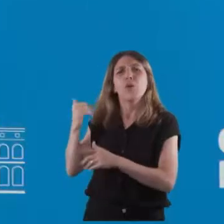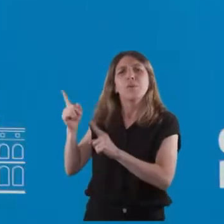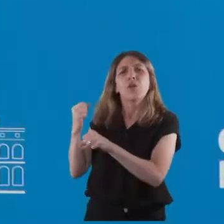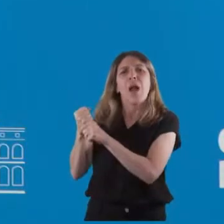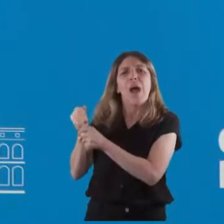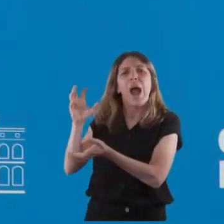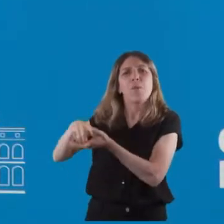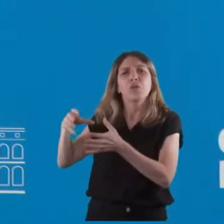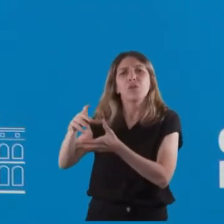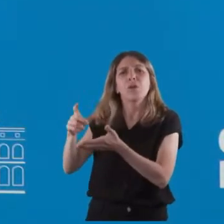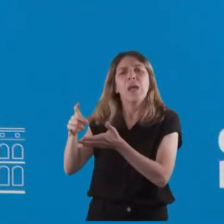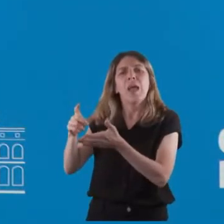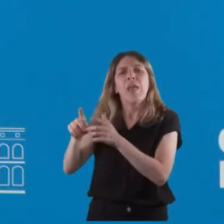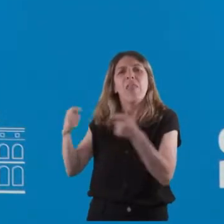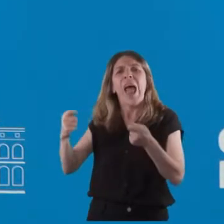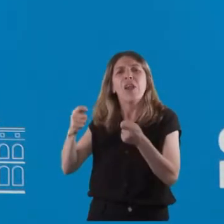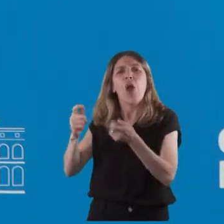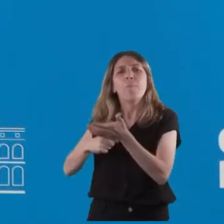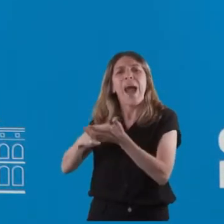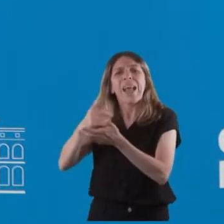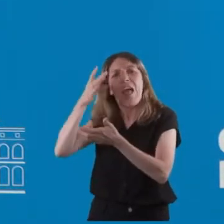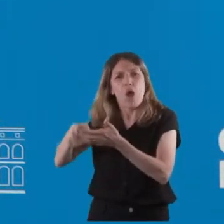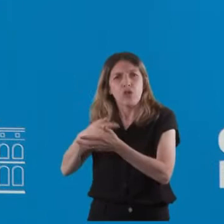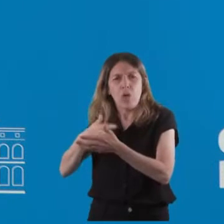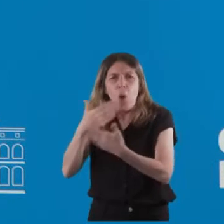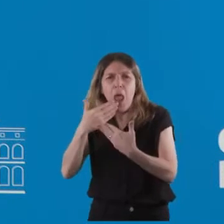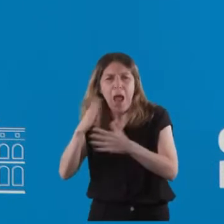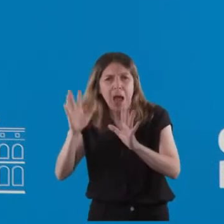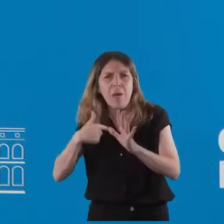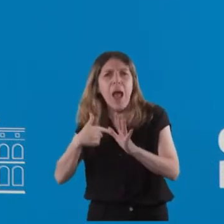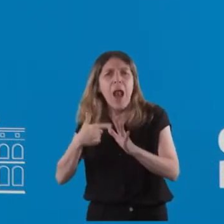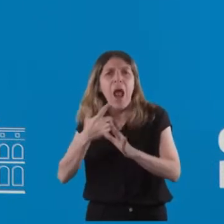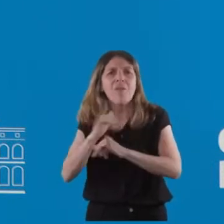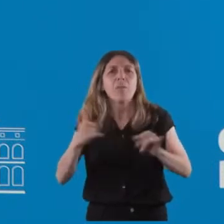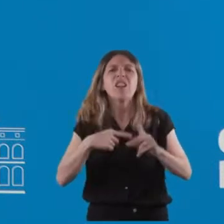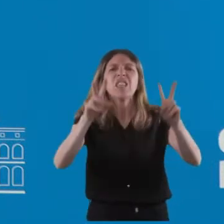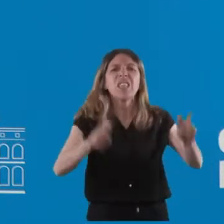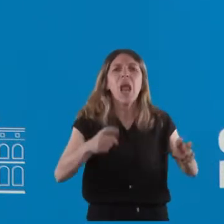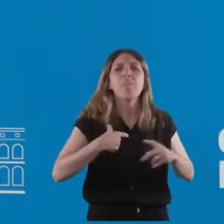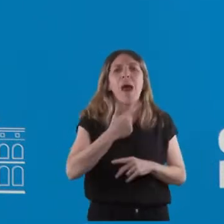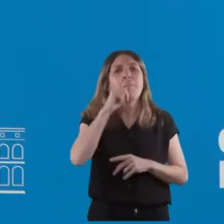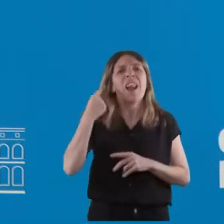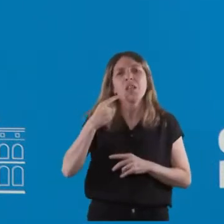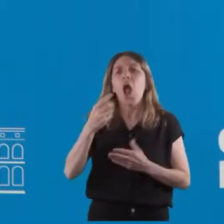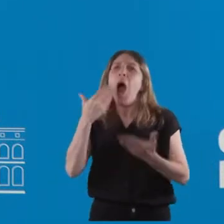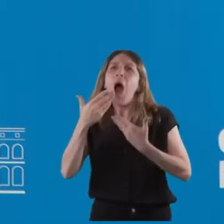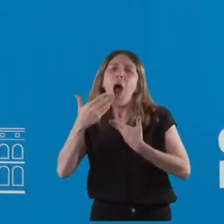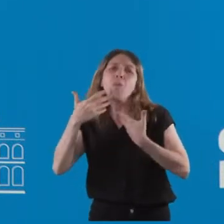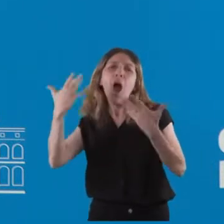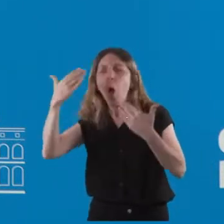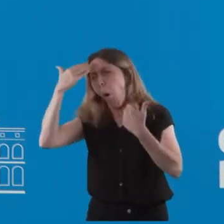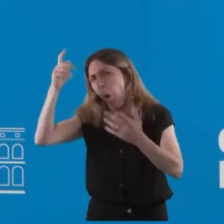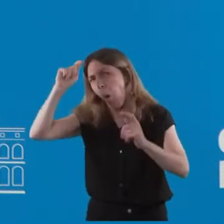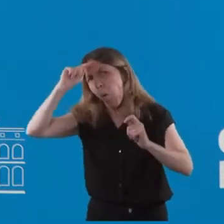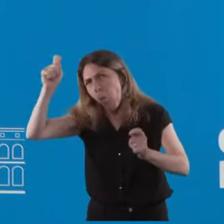así que voy a informarme del tema y le haré saber lo que corresponda con respecto a los elogios desmedidos sobre putin y shipping no recuerdo a prestar de